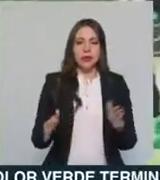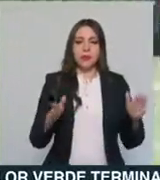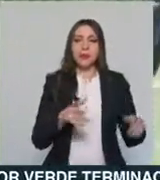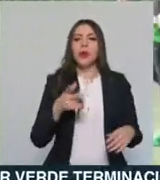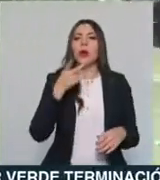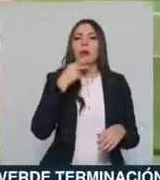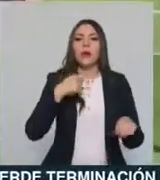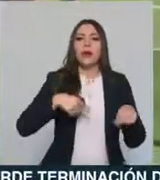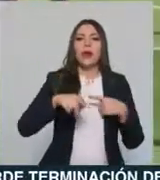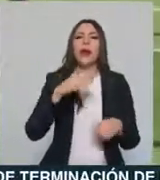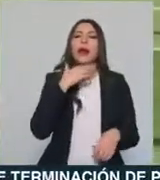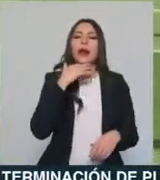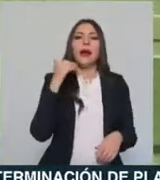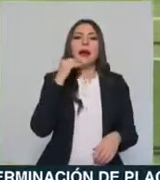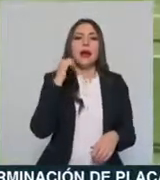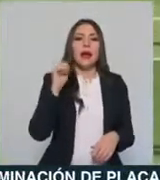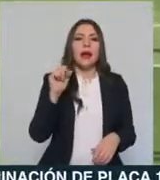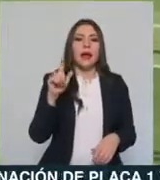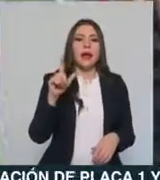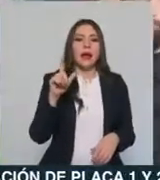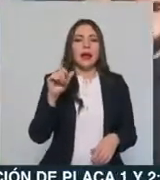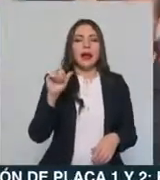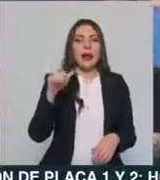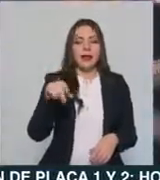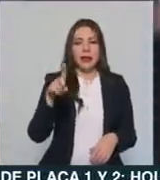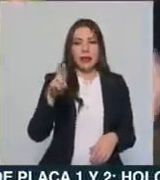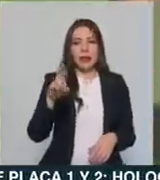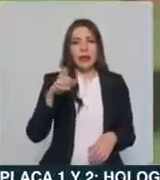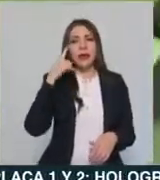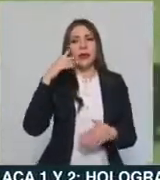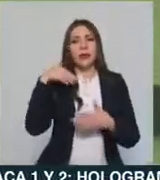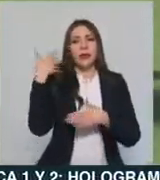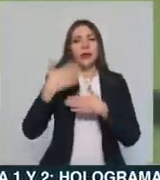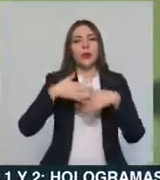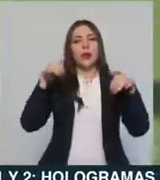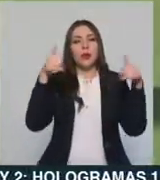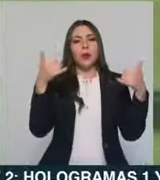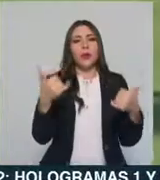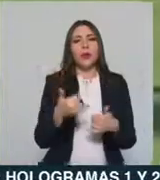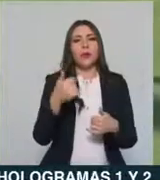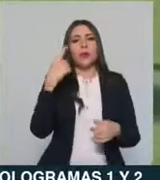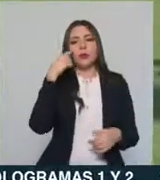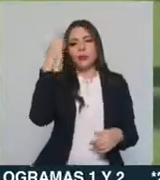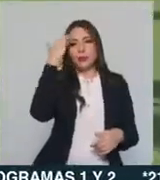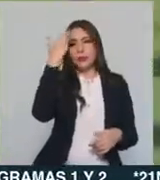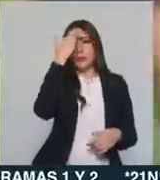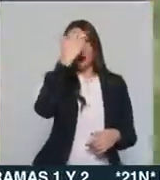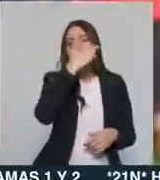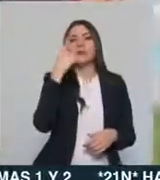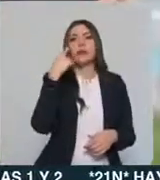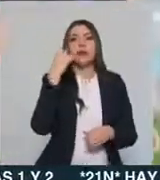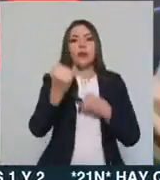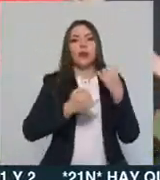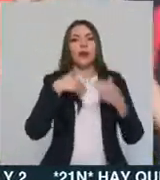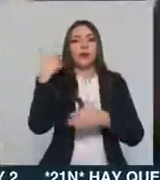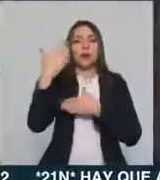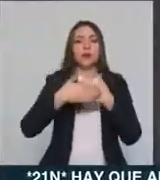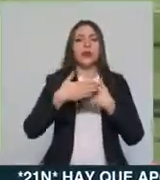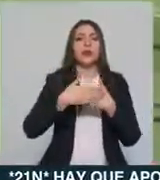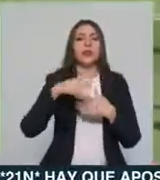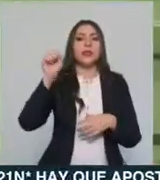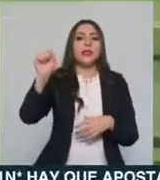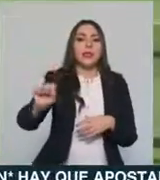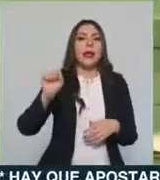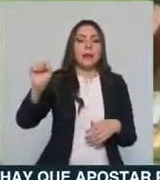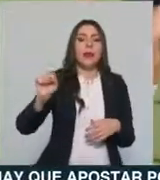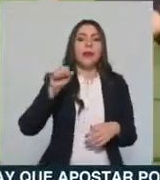alemán André ter Stegen será baja para el conjunto culé de cara a la final de la Copa del Rey, que disputarán el próximo sábado ante el cuadro de Valencia. Los servicios médicos